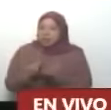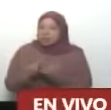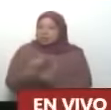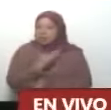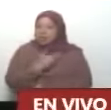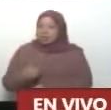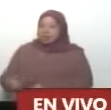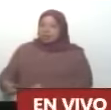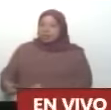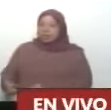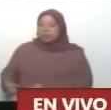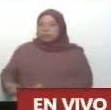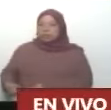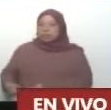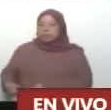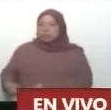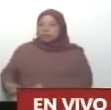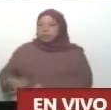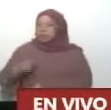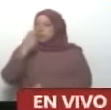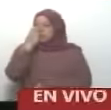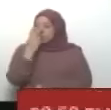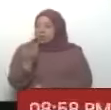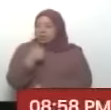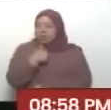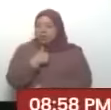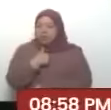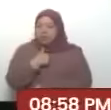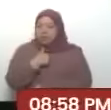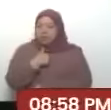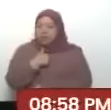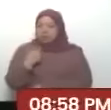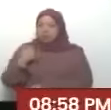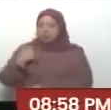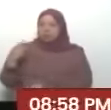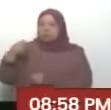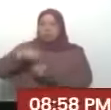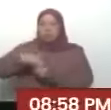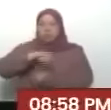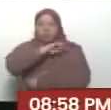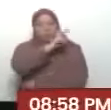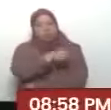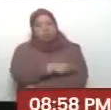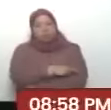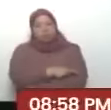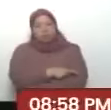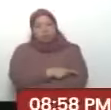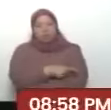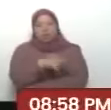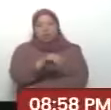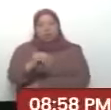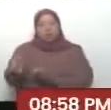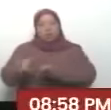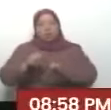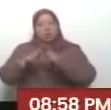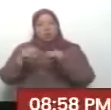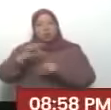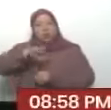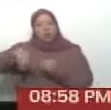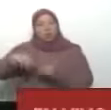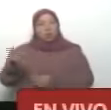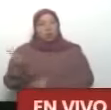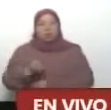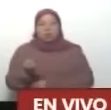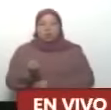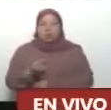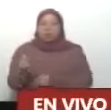presidente. Gracias, presidente, por estar aquí, por poder formar parte de esta fuerza tan grande que tiene todo el territorio nacional, como